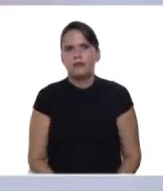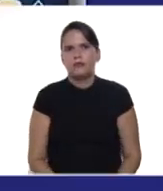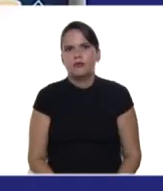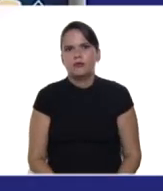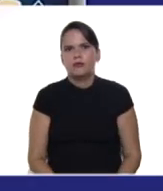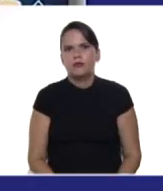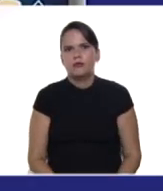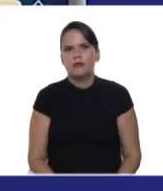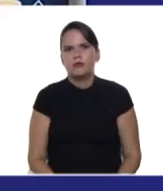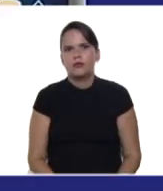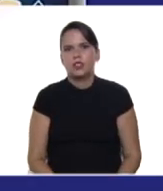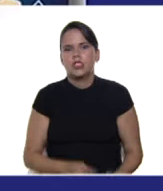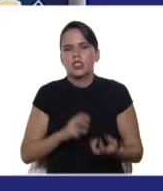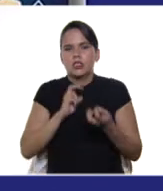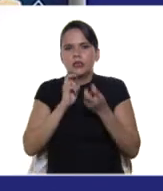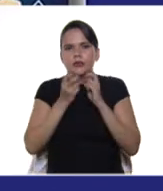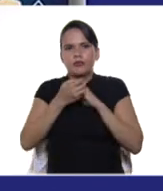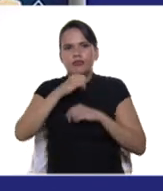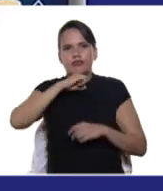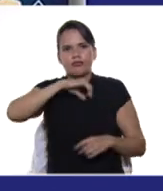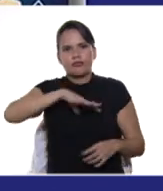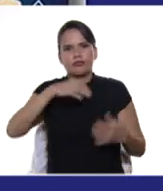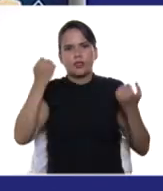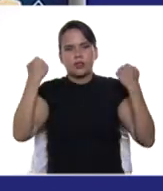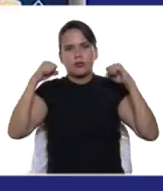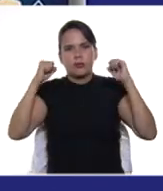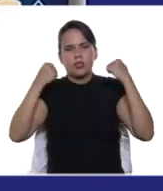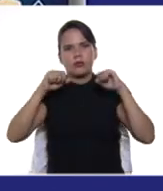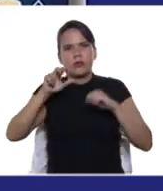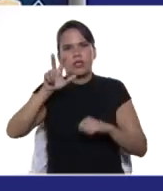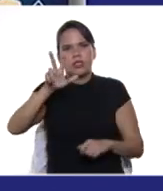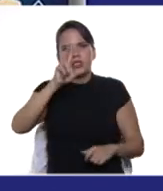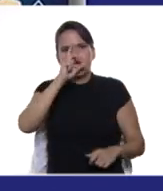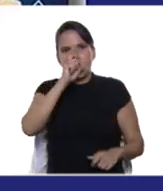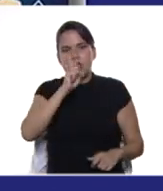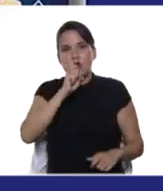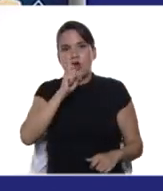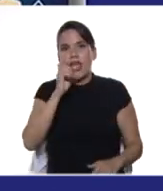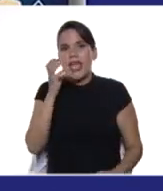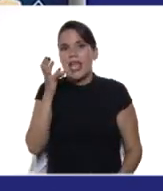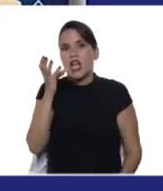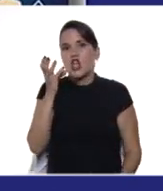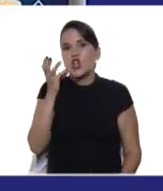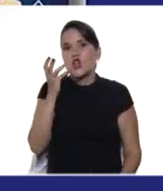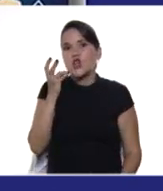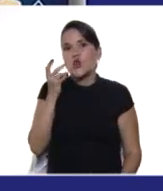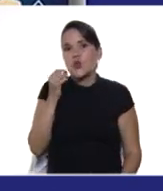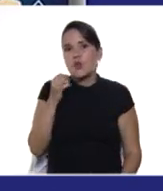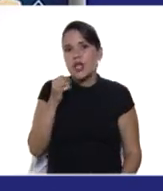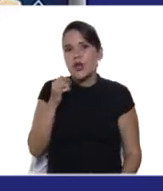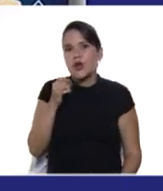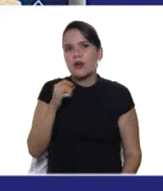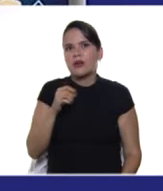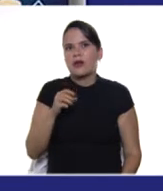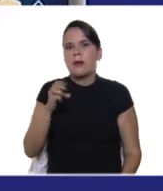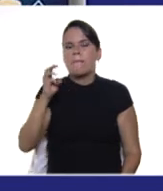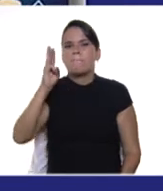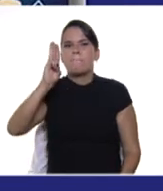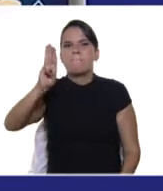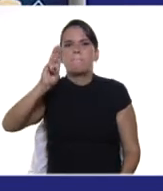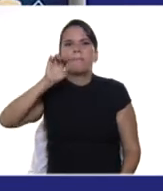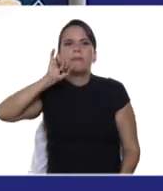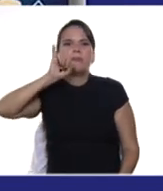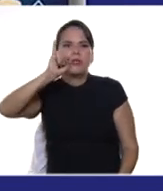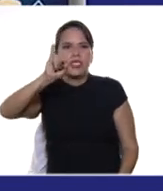Vayamos ahora con el referente teórico práctico para tercer año, el número pi. En ocasiones anteriores ya habíamos hablado